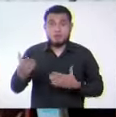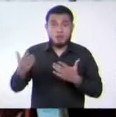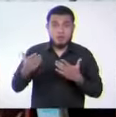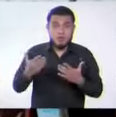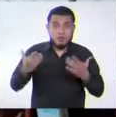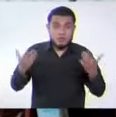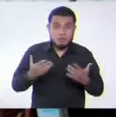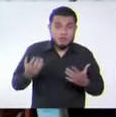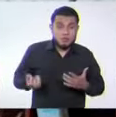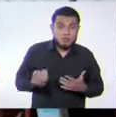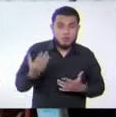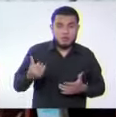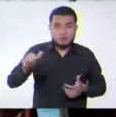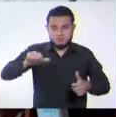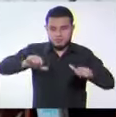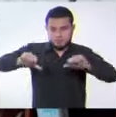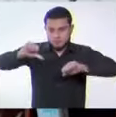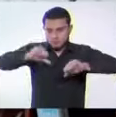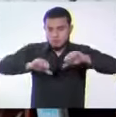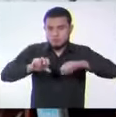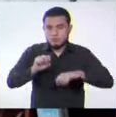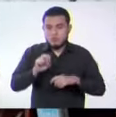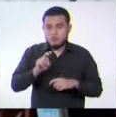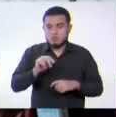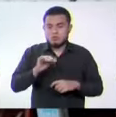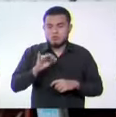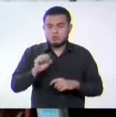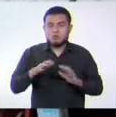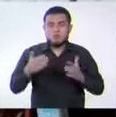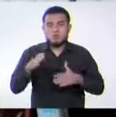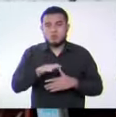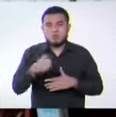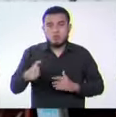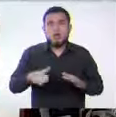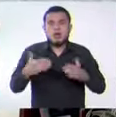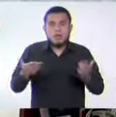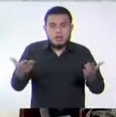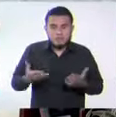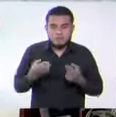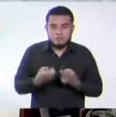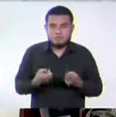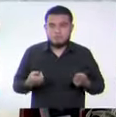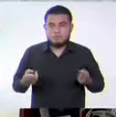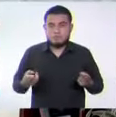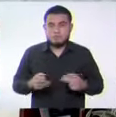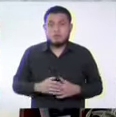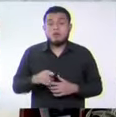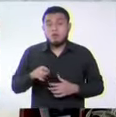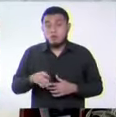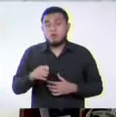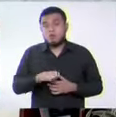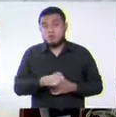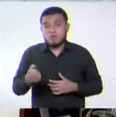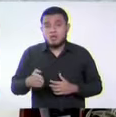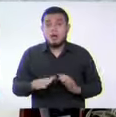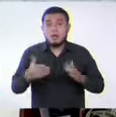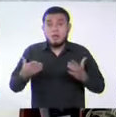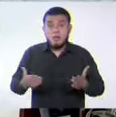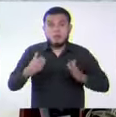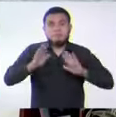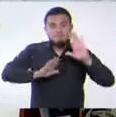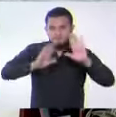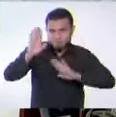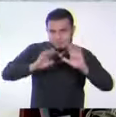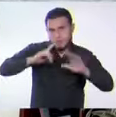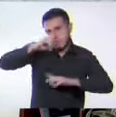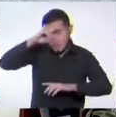nuevas sustancias, para los cuales son utilizadas para efectuar herramientas, las cuales son utilizadas para las actividades